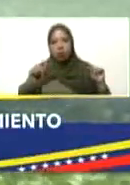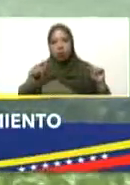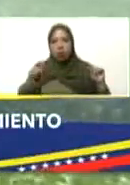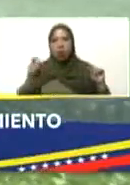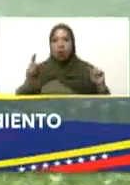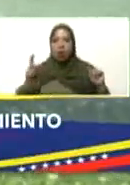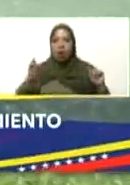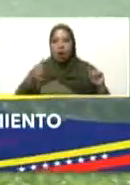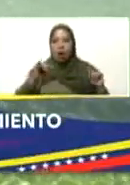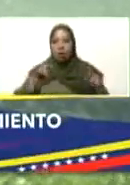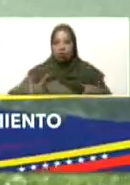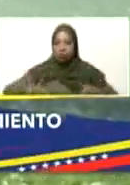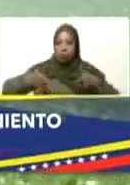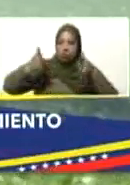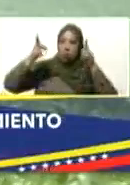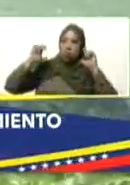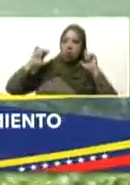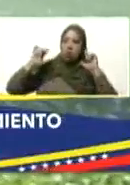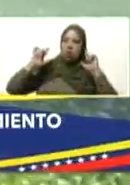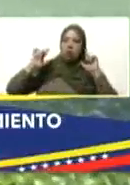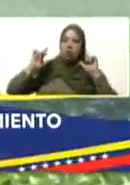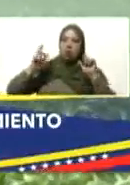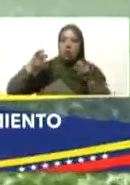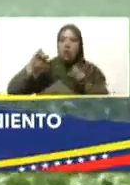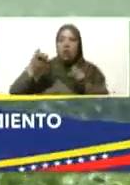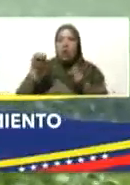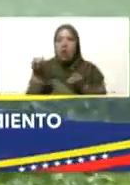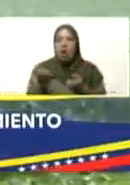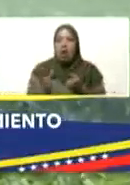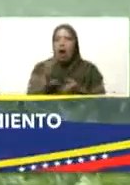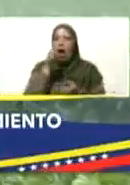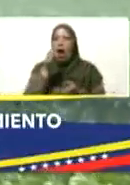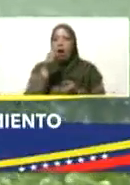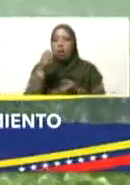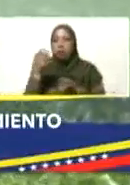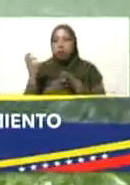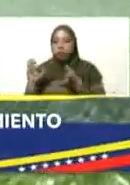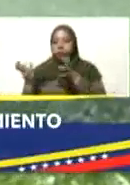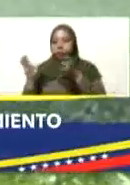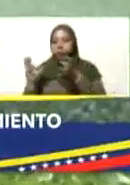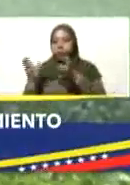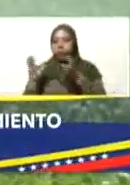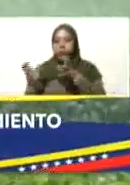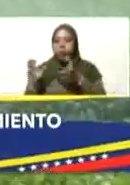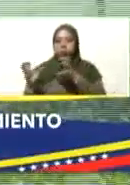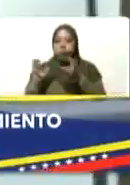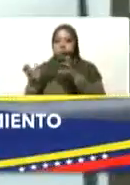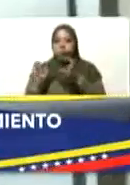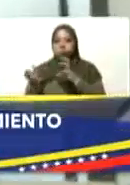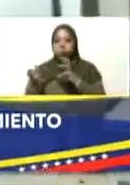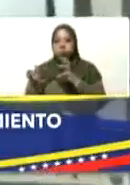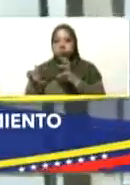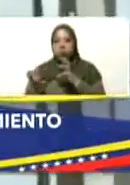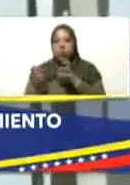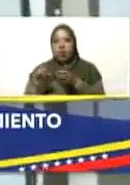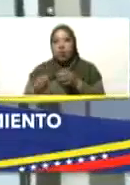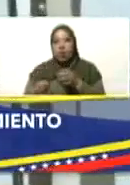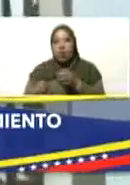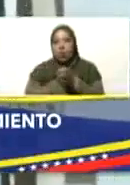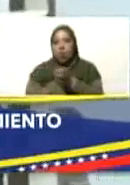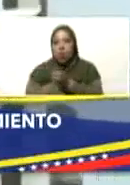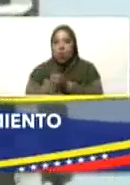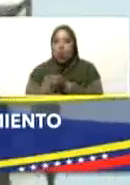permite que una cisterna de agua con una motobomba haga la extracción del